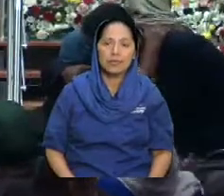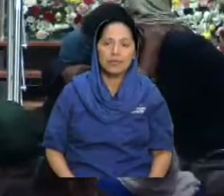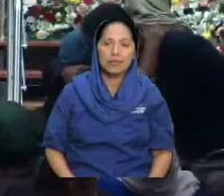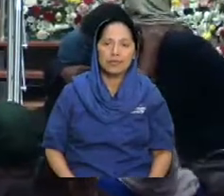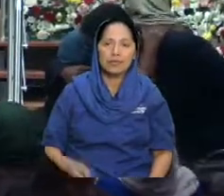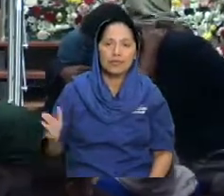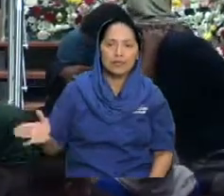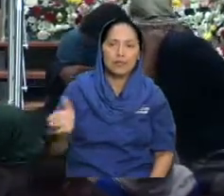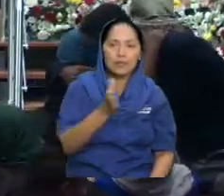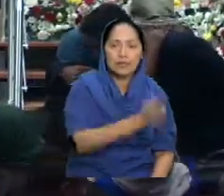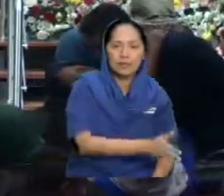Gloria a Dios. Señor les bendiga.